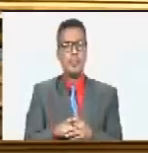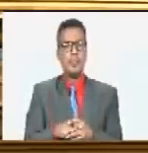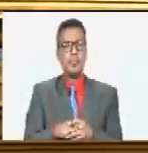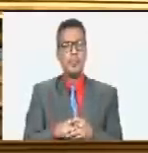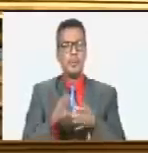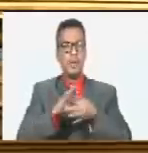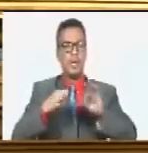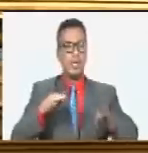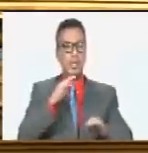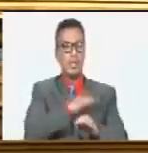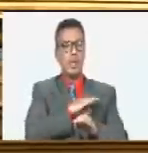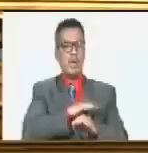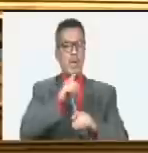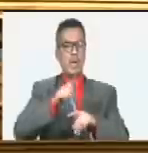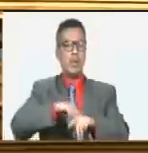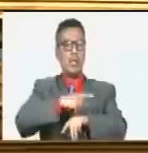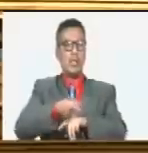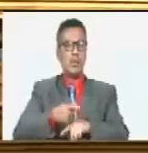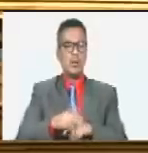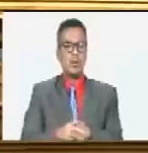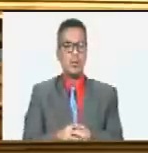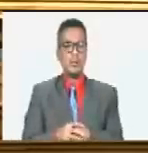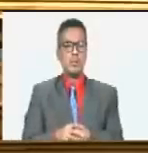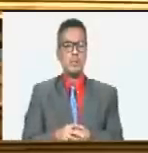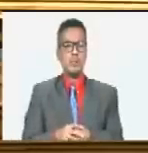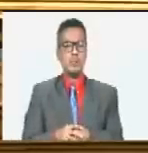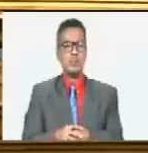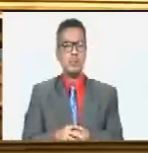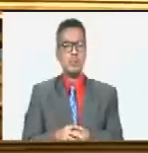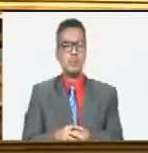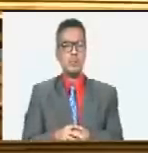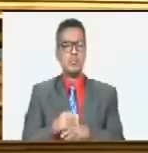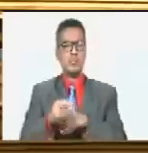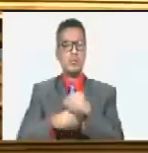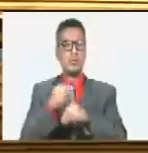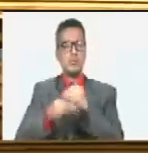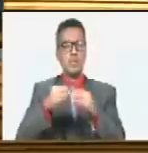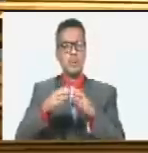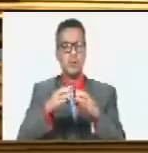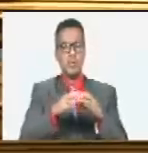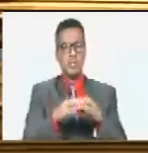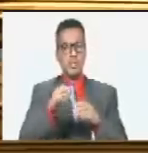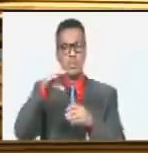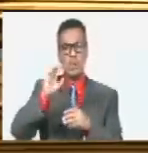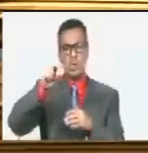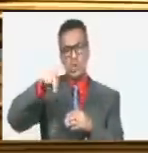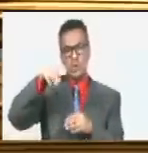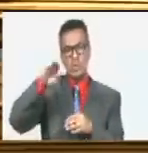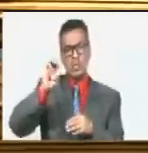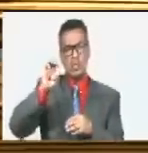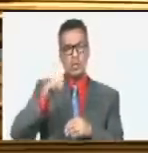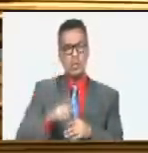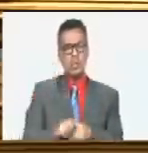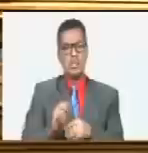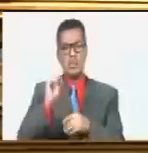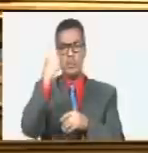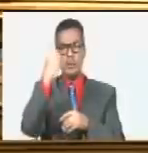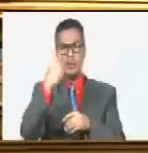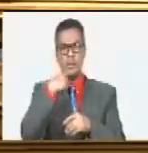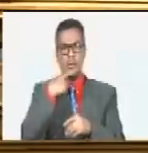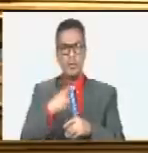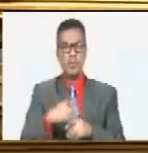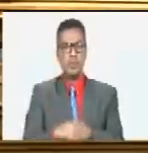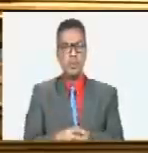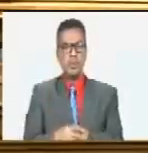y después ruegan por el concurso del Consejo Nacional Electoral, como primer documento, una